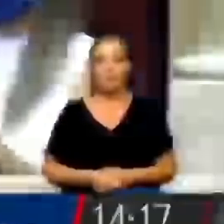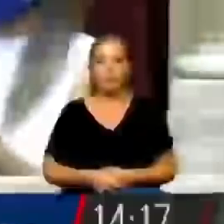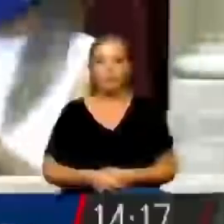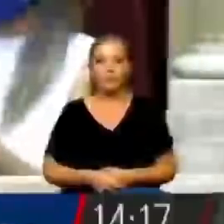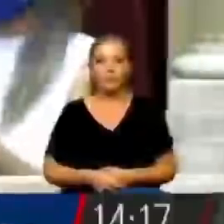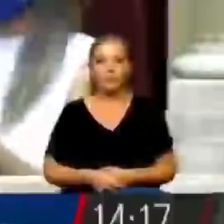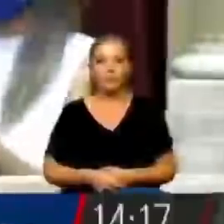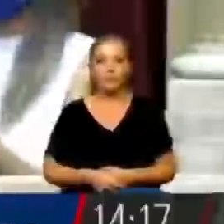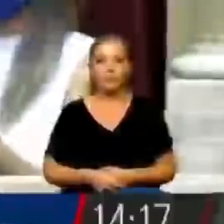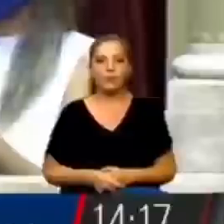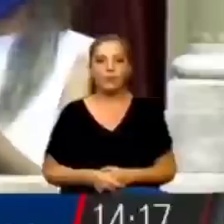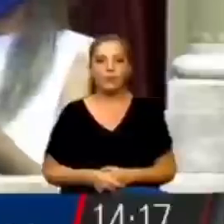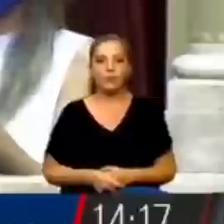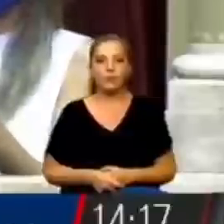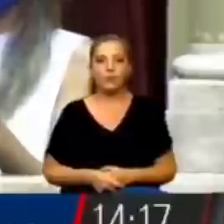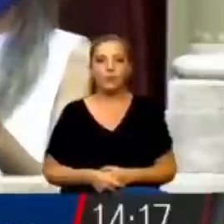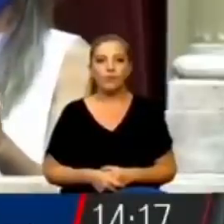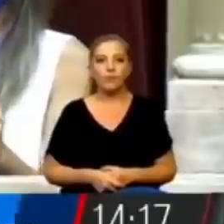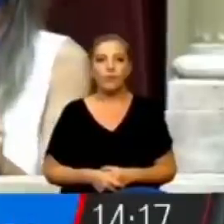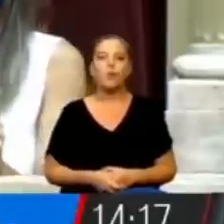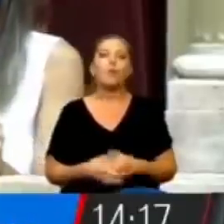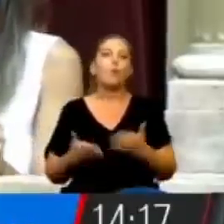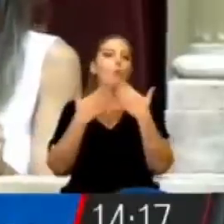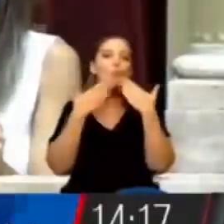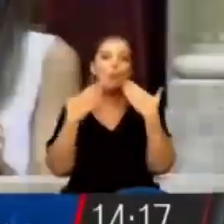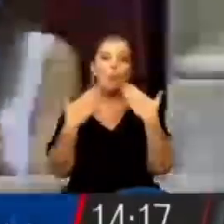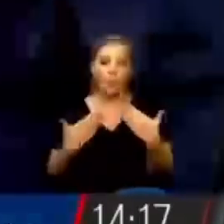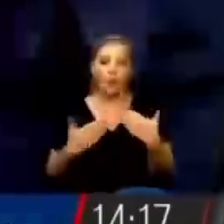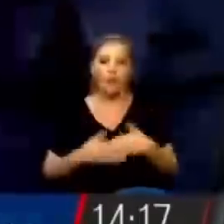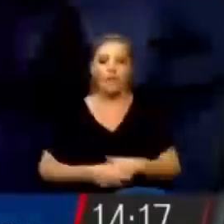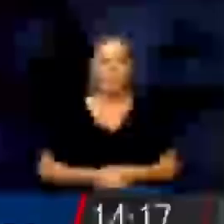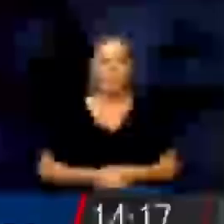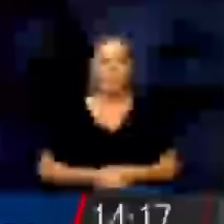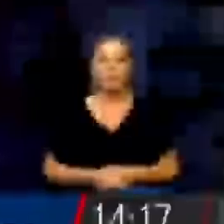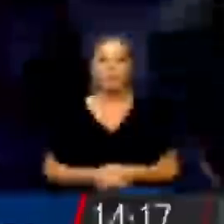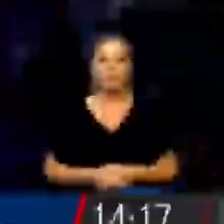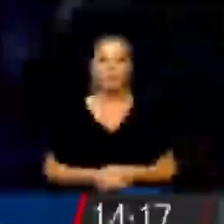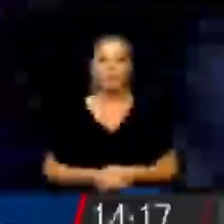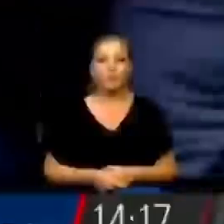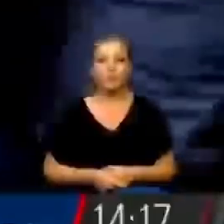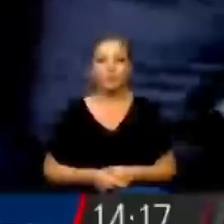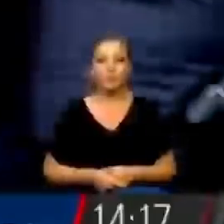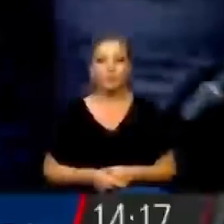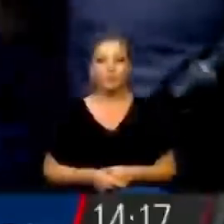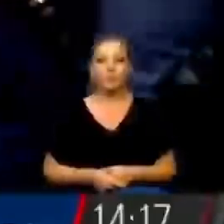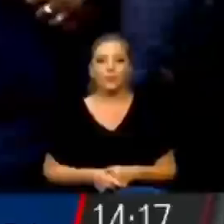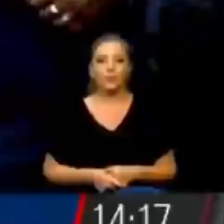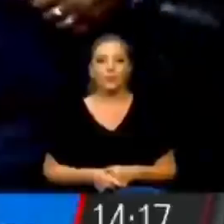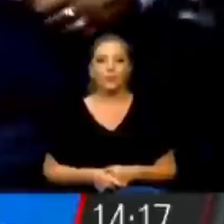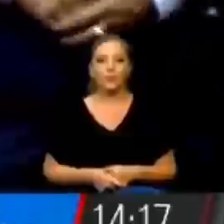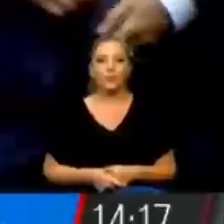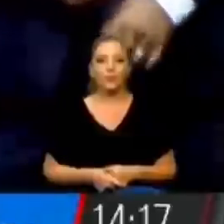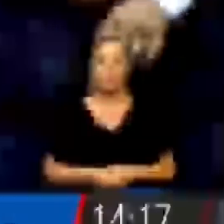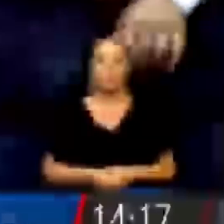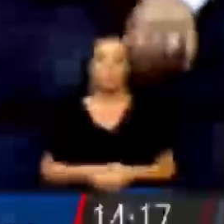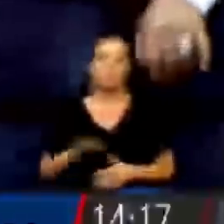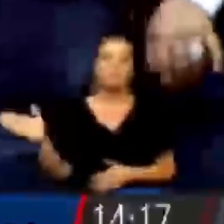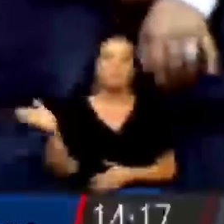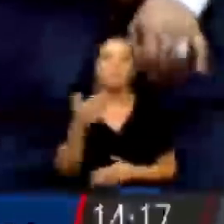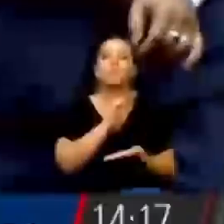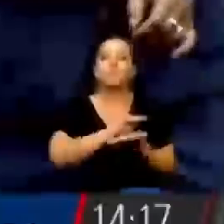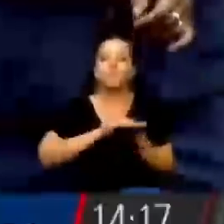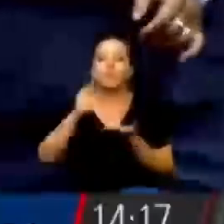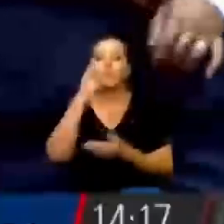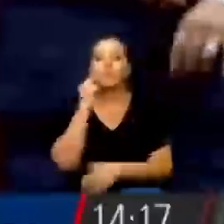decir, que aunque bueno, no acompañe Juntos por el Cambio, podría tener esos 129 votos que necesita de quórum para aprobar el